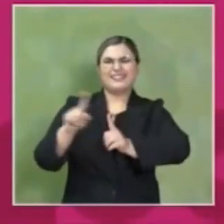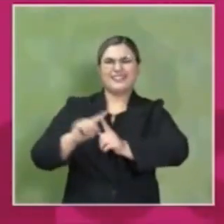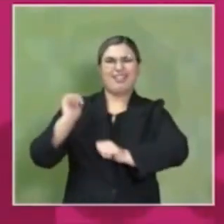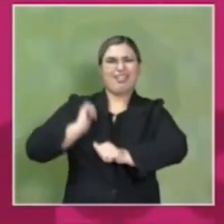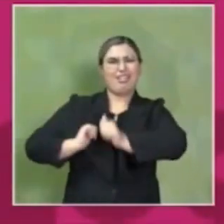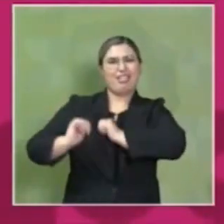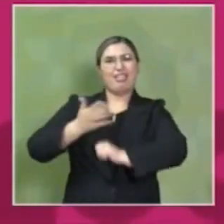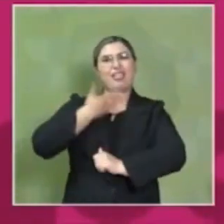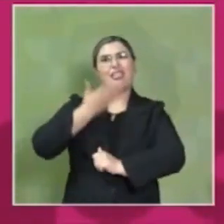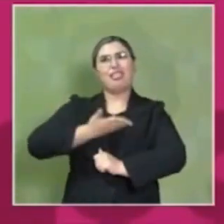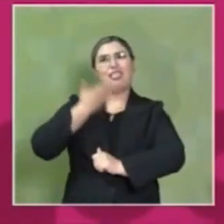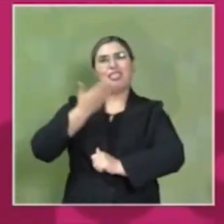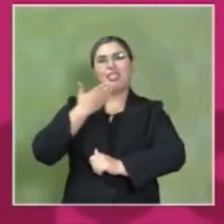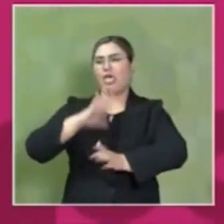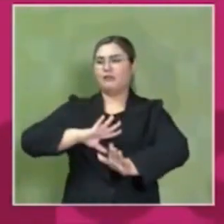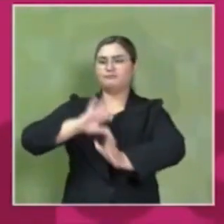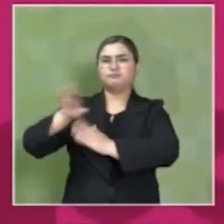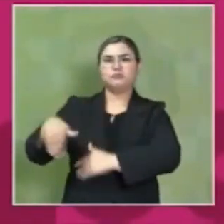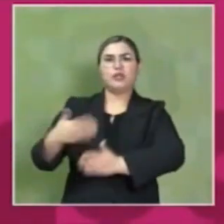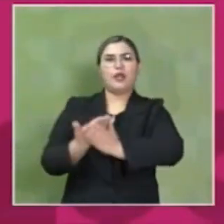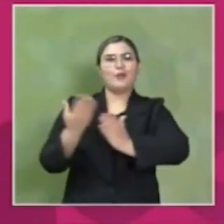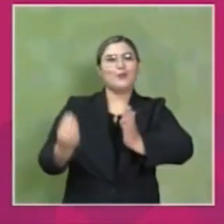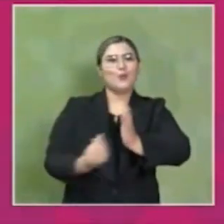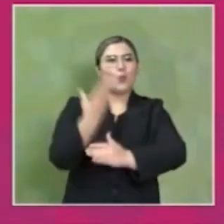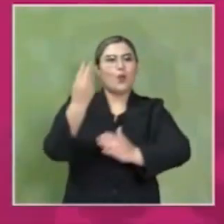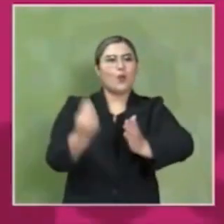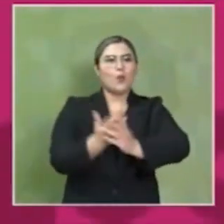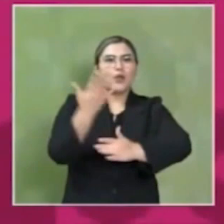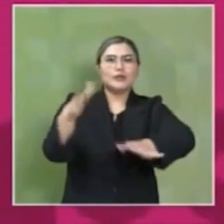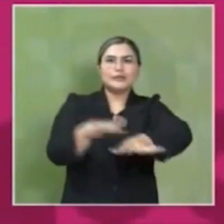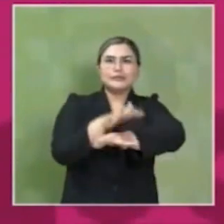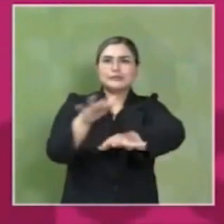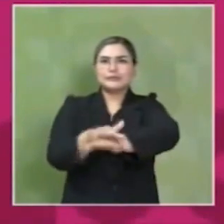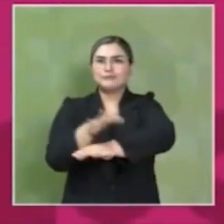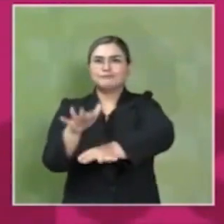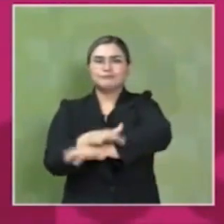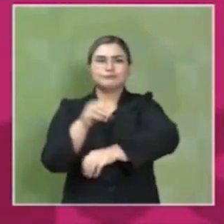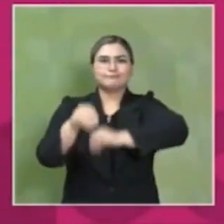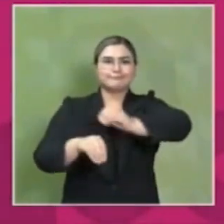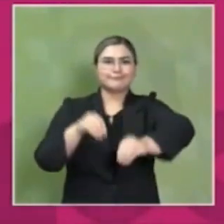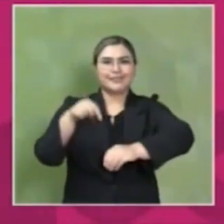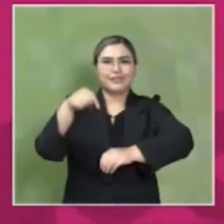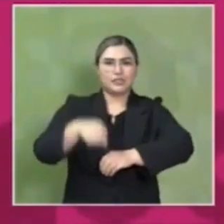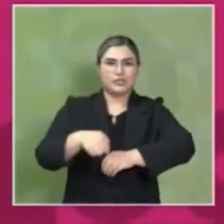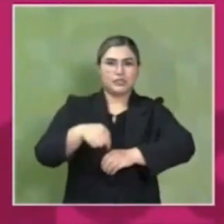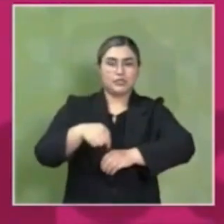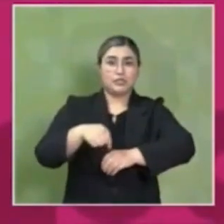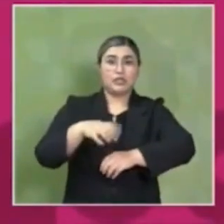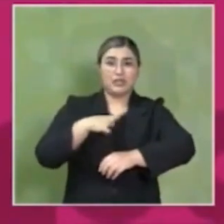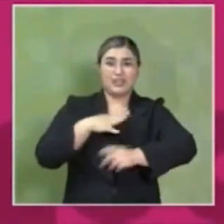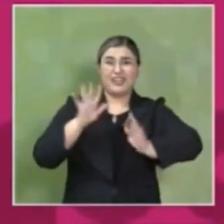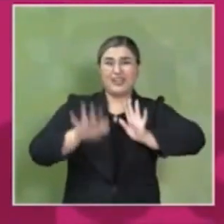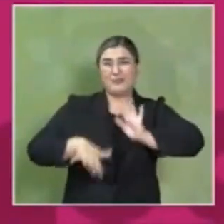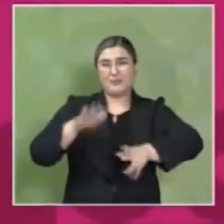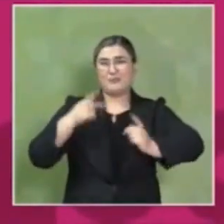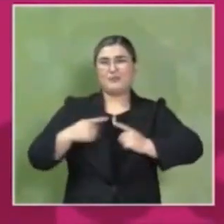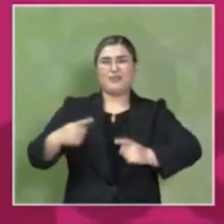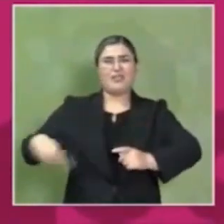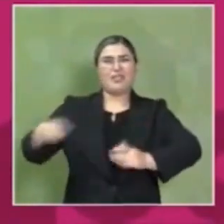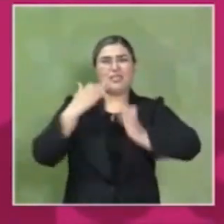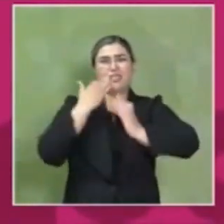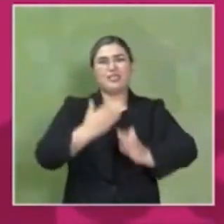mejor en salarios, crecimiento industrial, cómo se ha beneficiado el desarrollo económico en Sonora. Bueno,